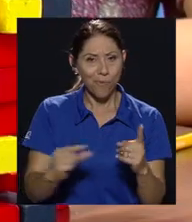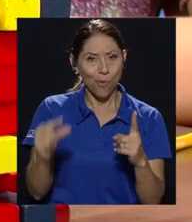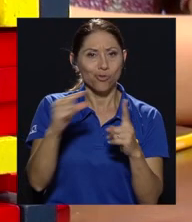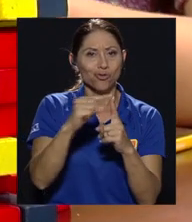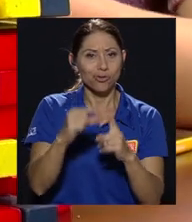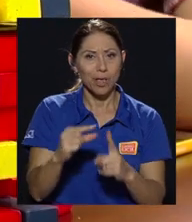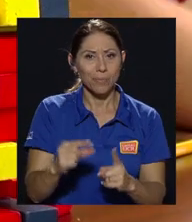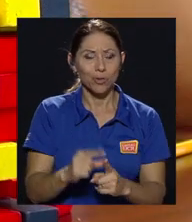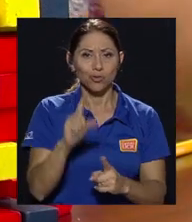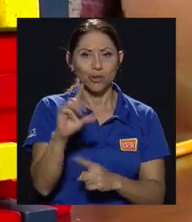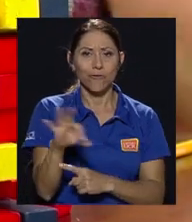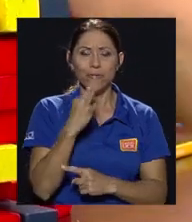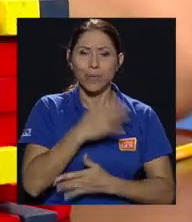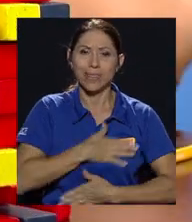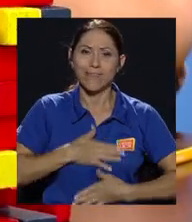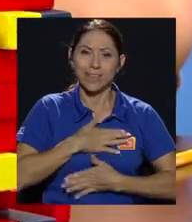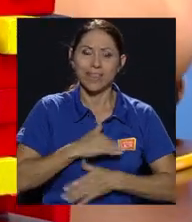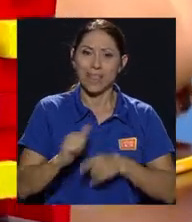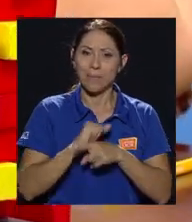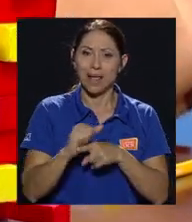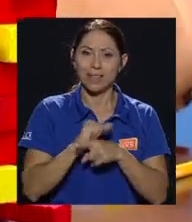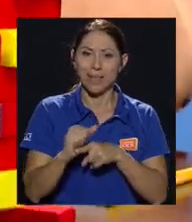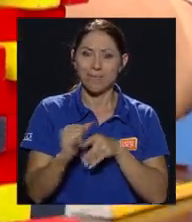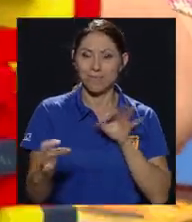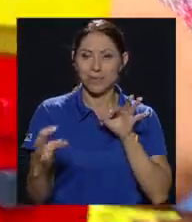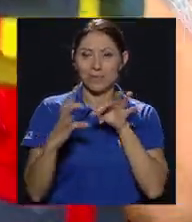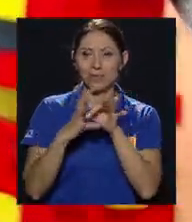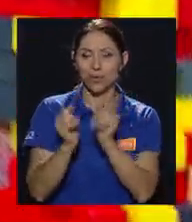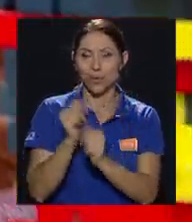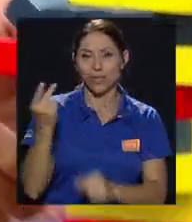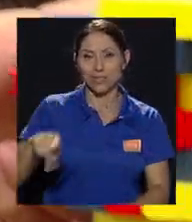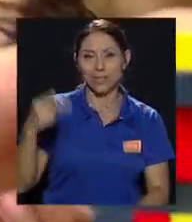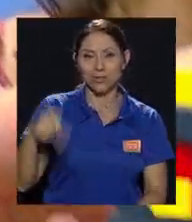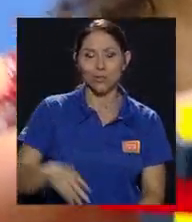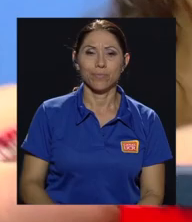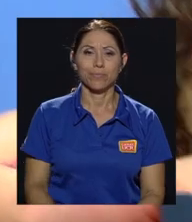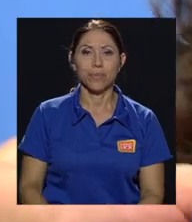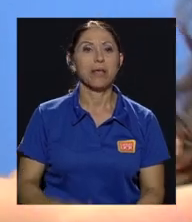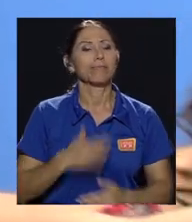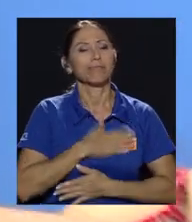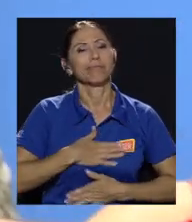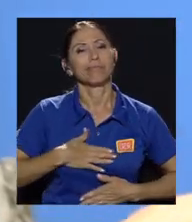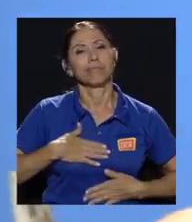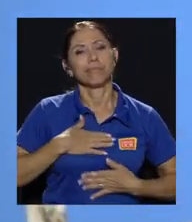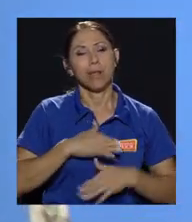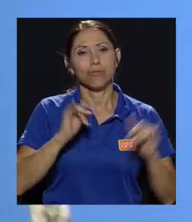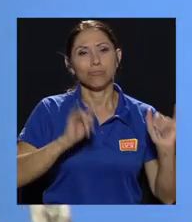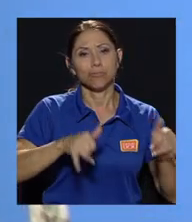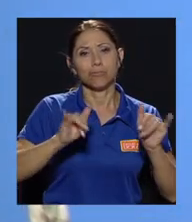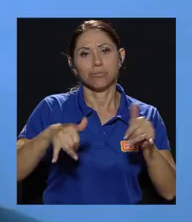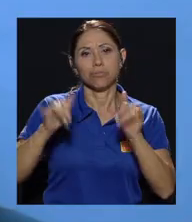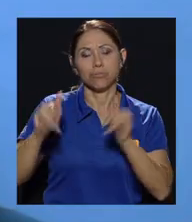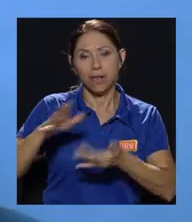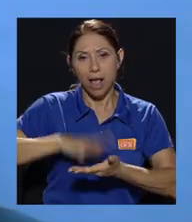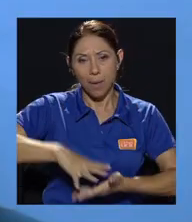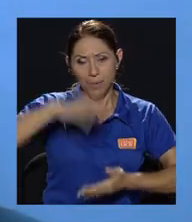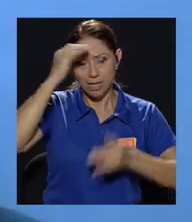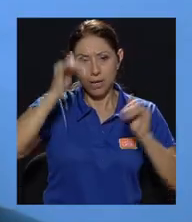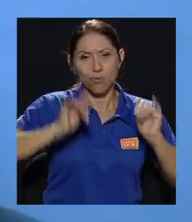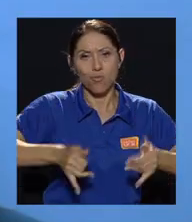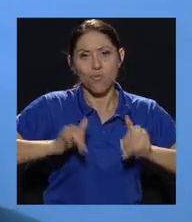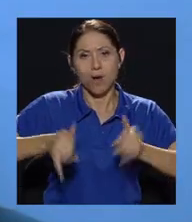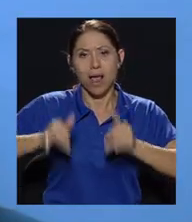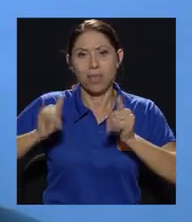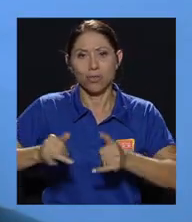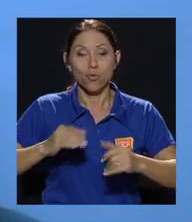y práctica en torno a la gestión del riesgo. Disfrutar el jugar, el aprender jugando, el diálogo